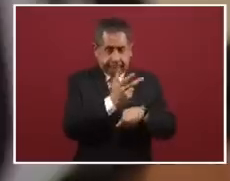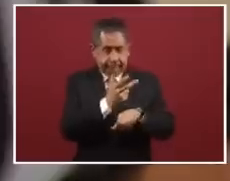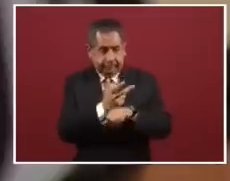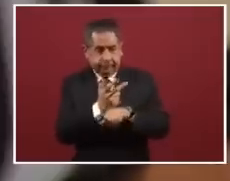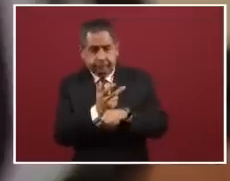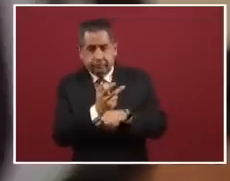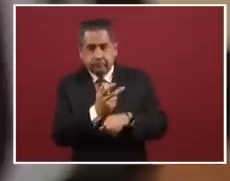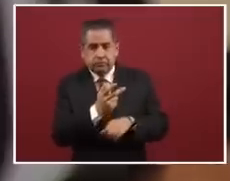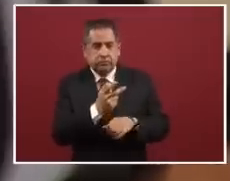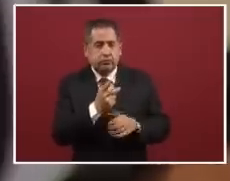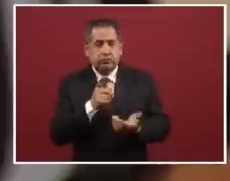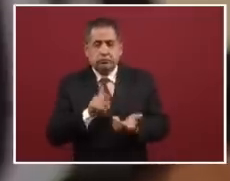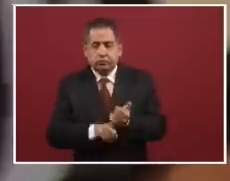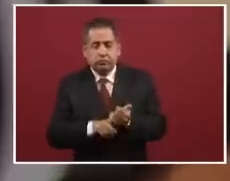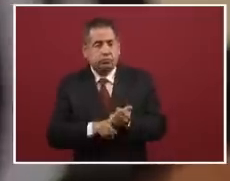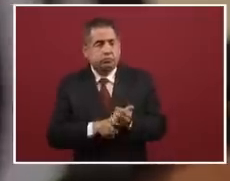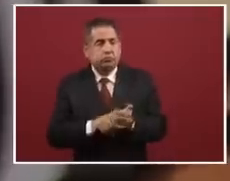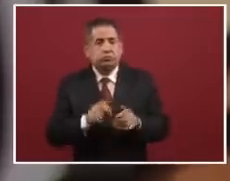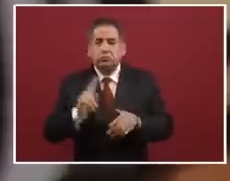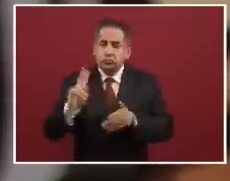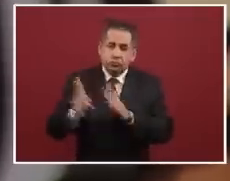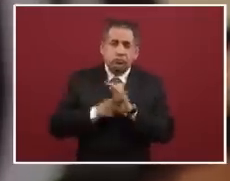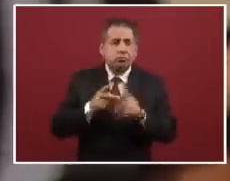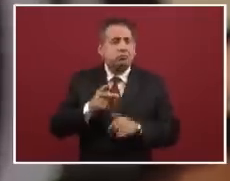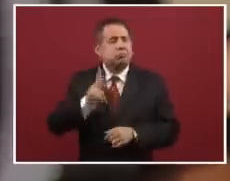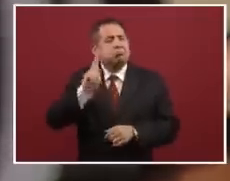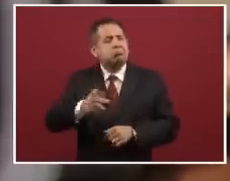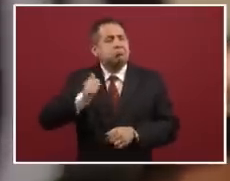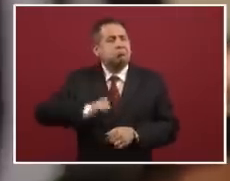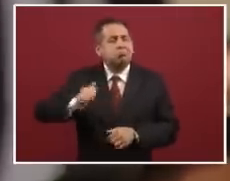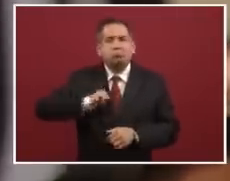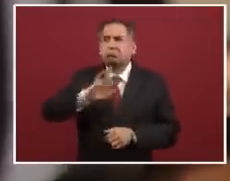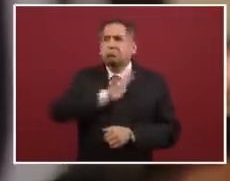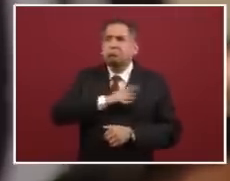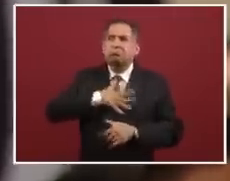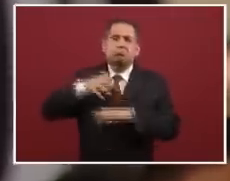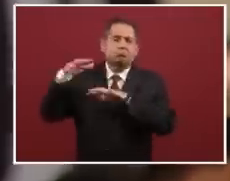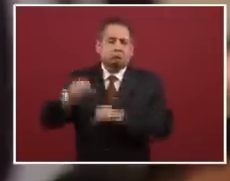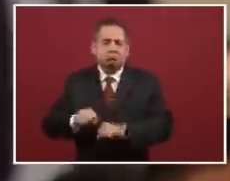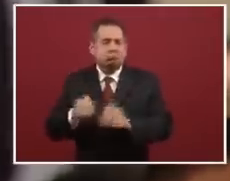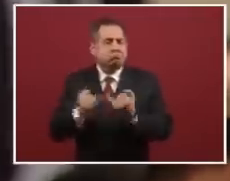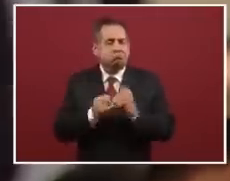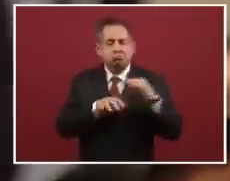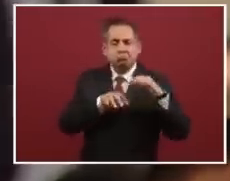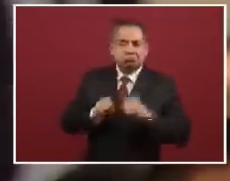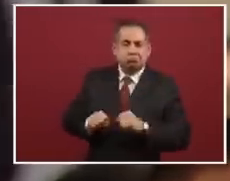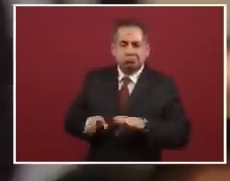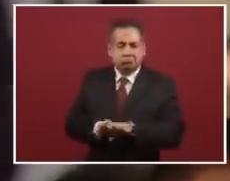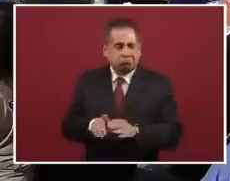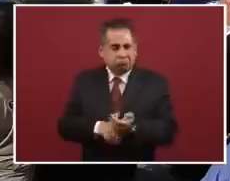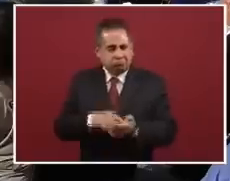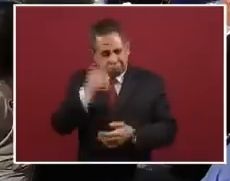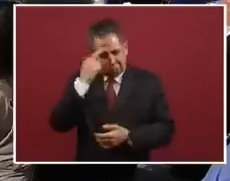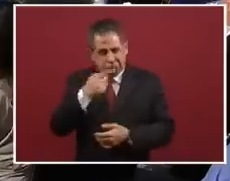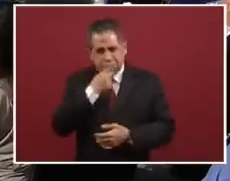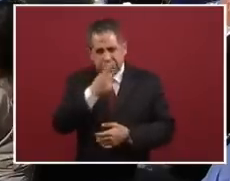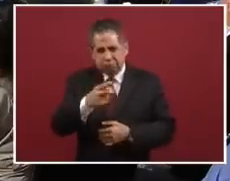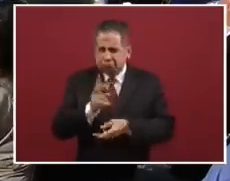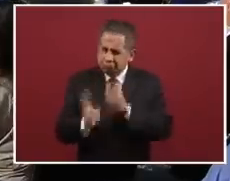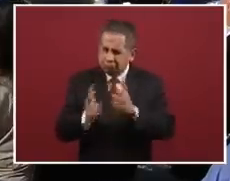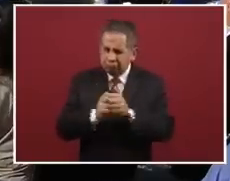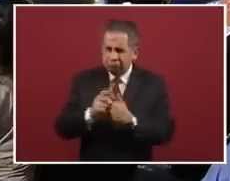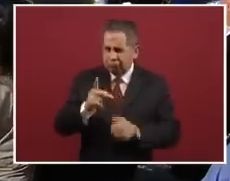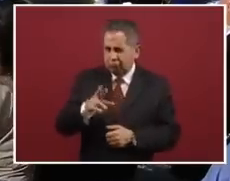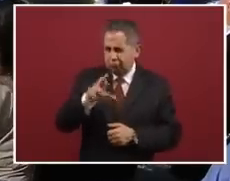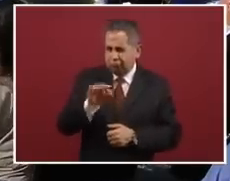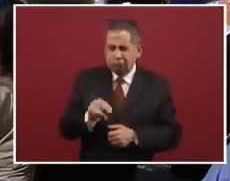Trump nos regresa a un estado colonial. Más allá de que si va a hablar o no, como el otro día nos comentó que iba a hablar con Porfirio Muñoz Ledo, en